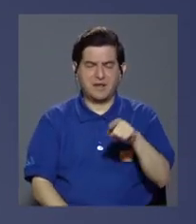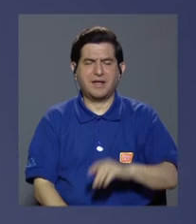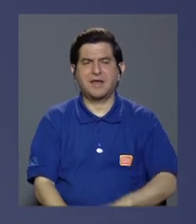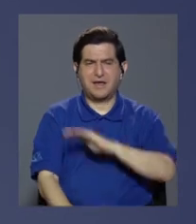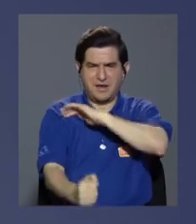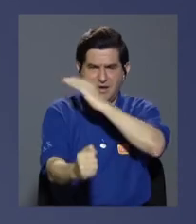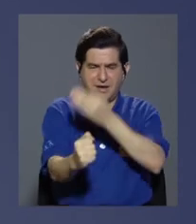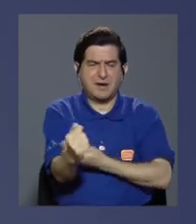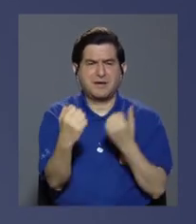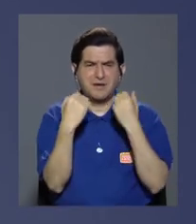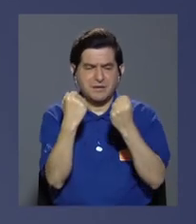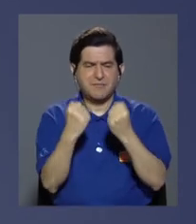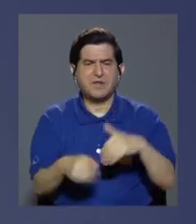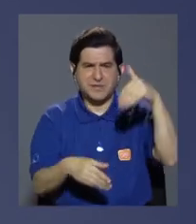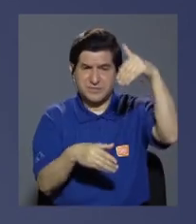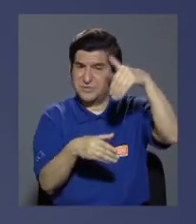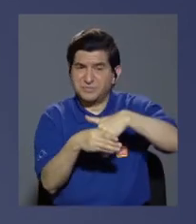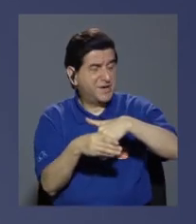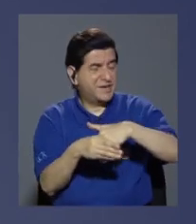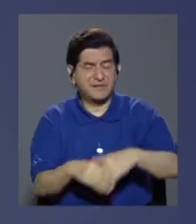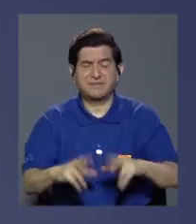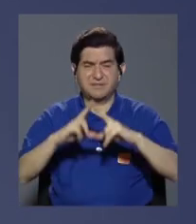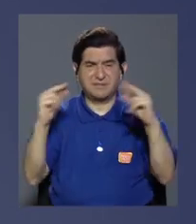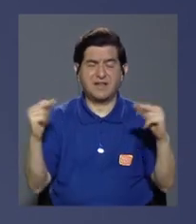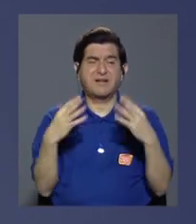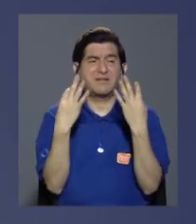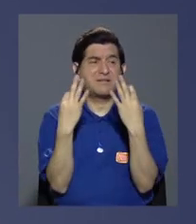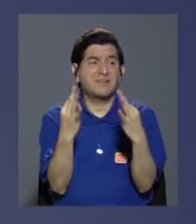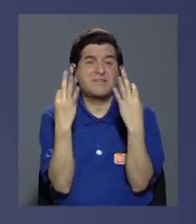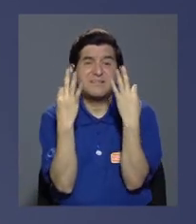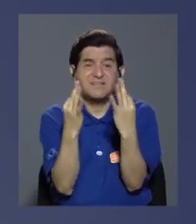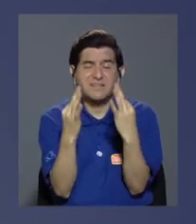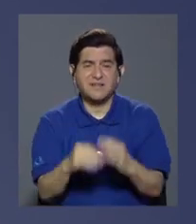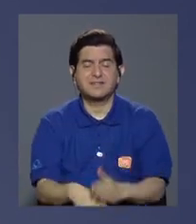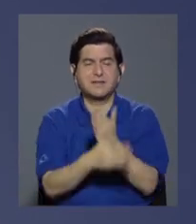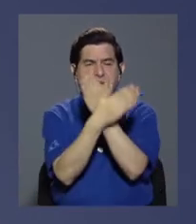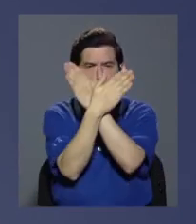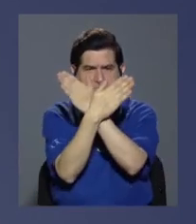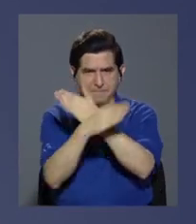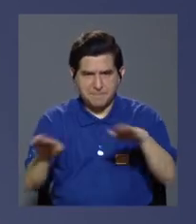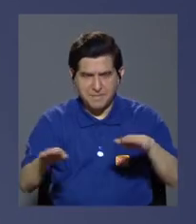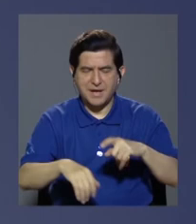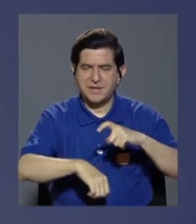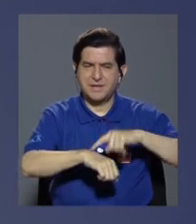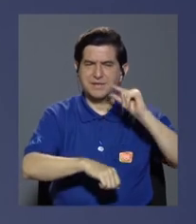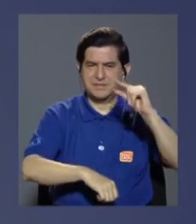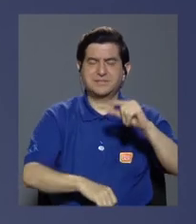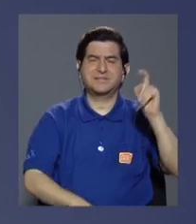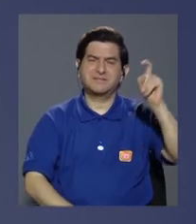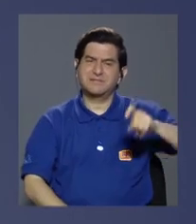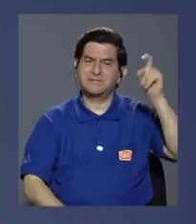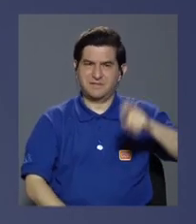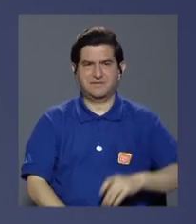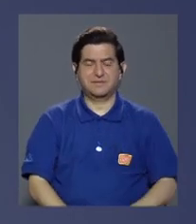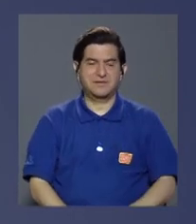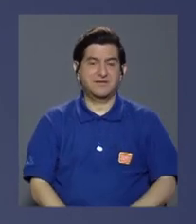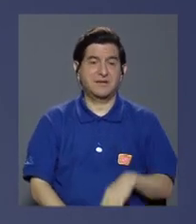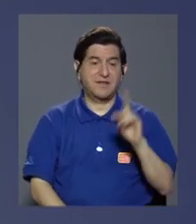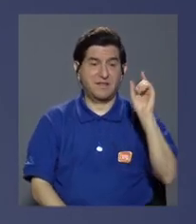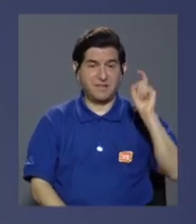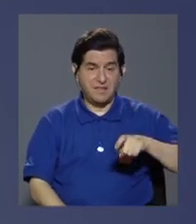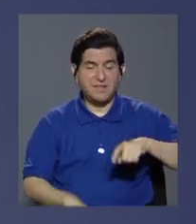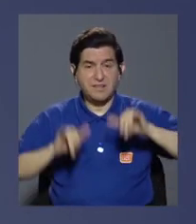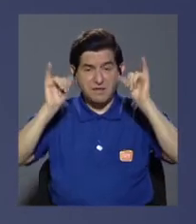potente para entrar en nicaragua y lograr de algún modo esa paz momentánea que necesitan y que debería